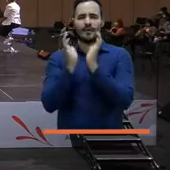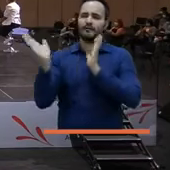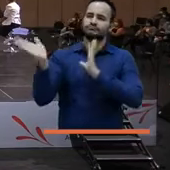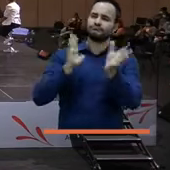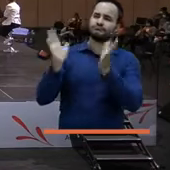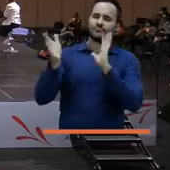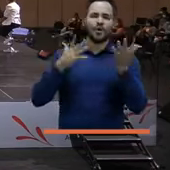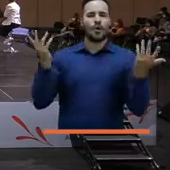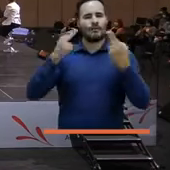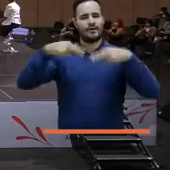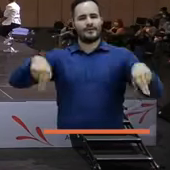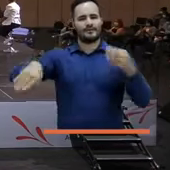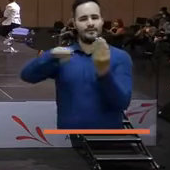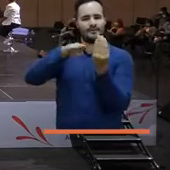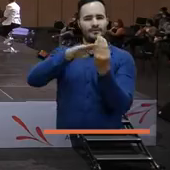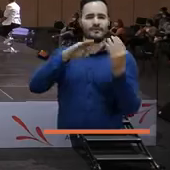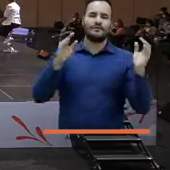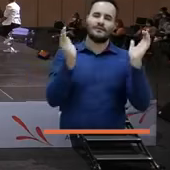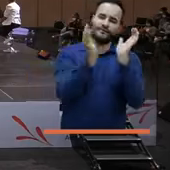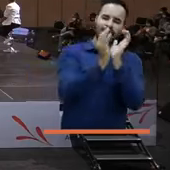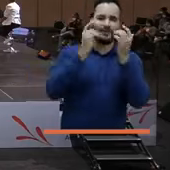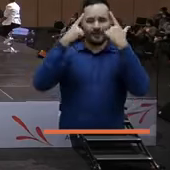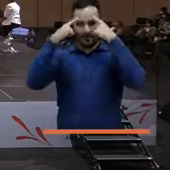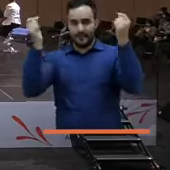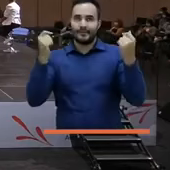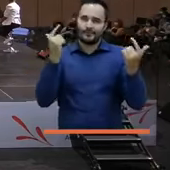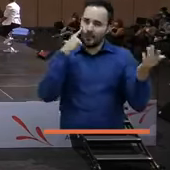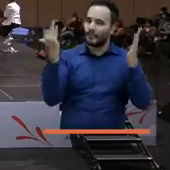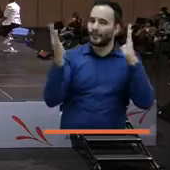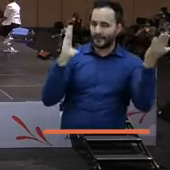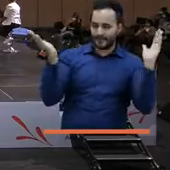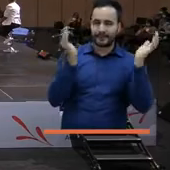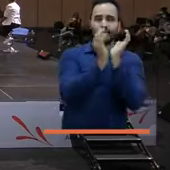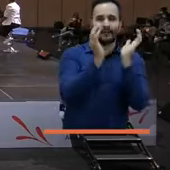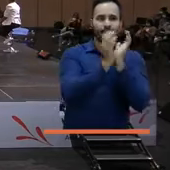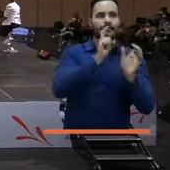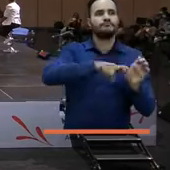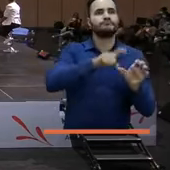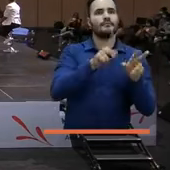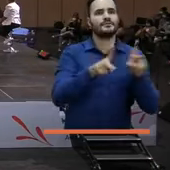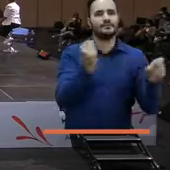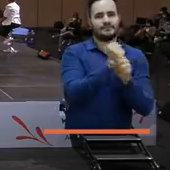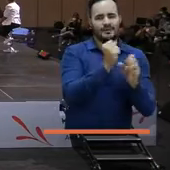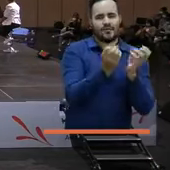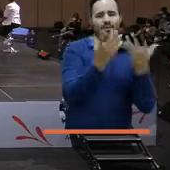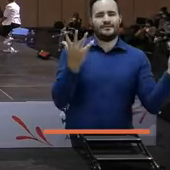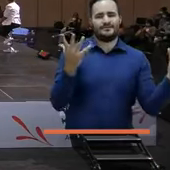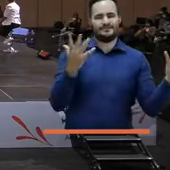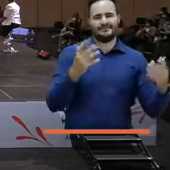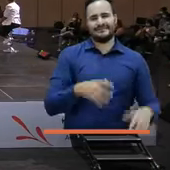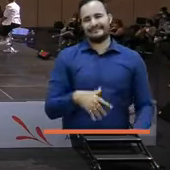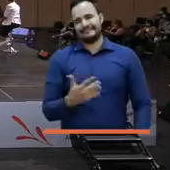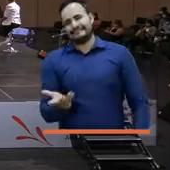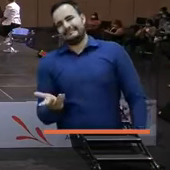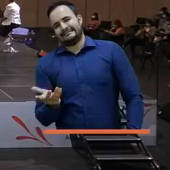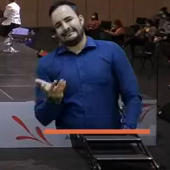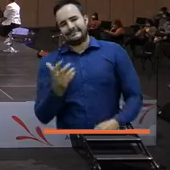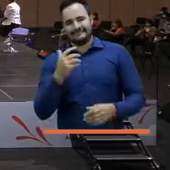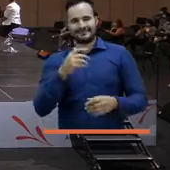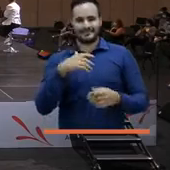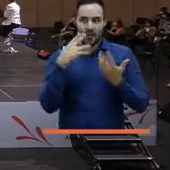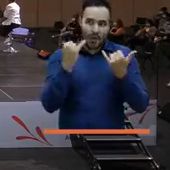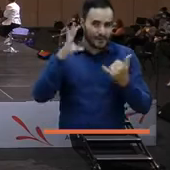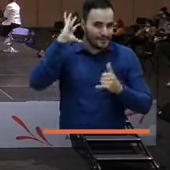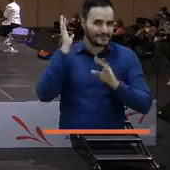entre confiar y con fama pero cuántos empleados tiene con fama al lado de toda la juventud que hay en este país haciendo fila ya